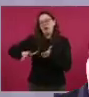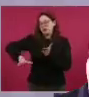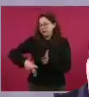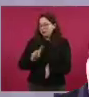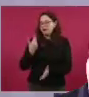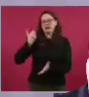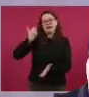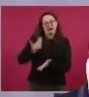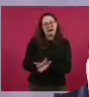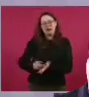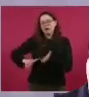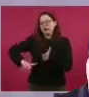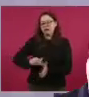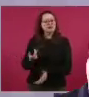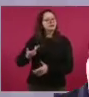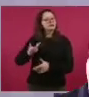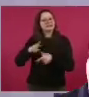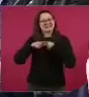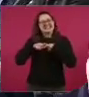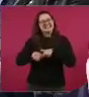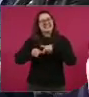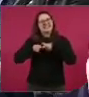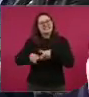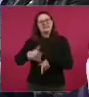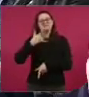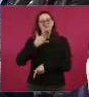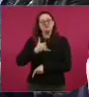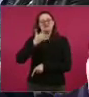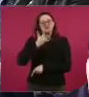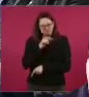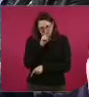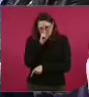caminando. Entonces,